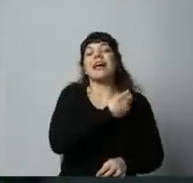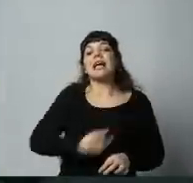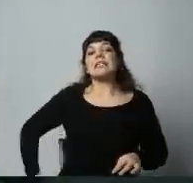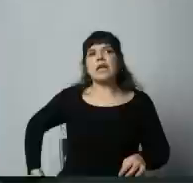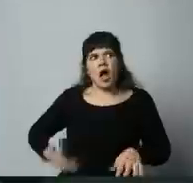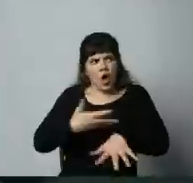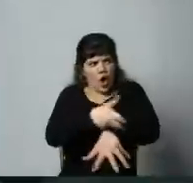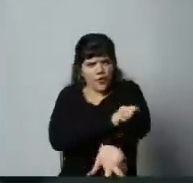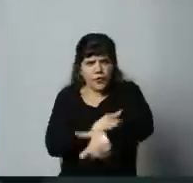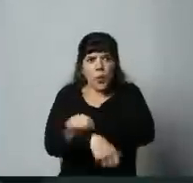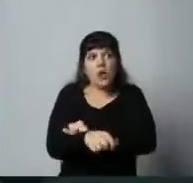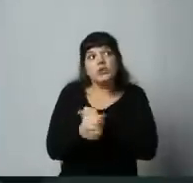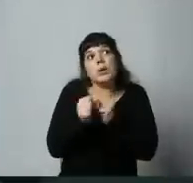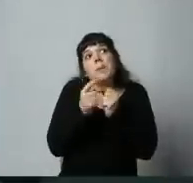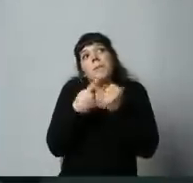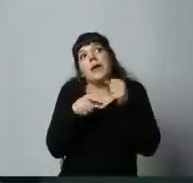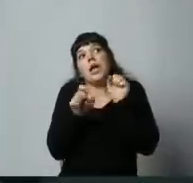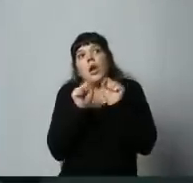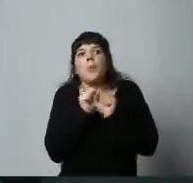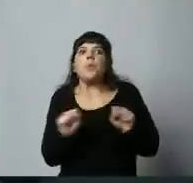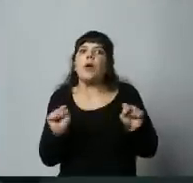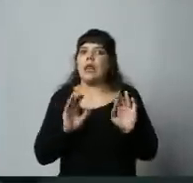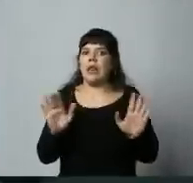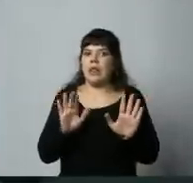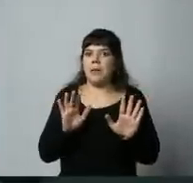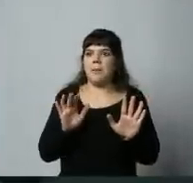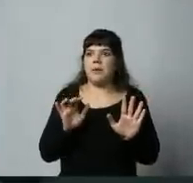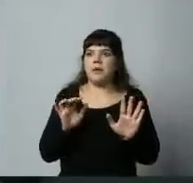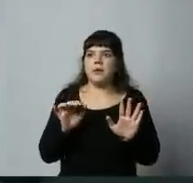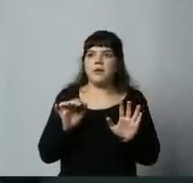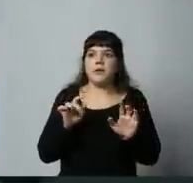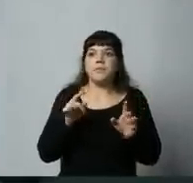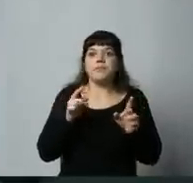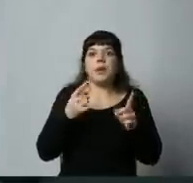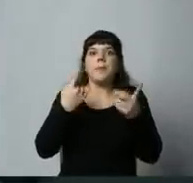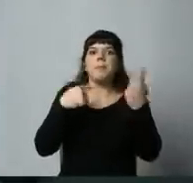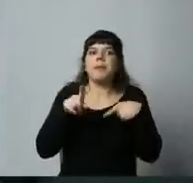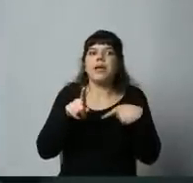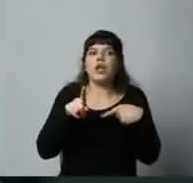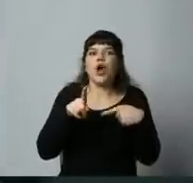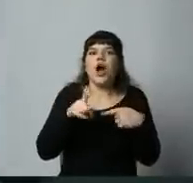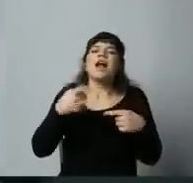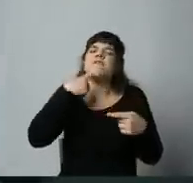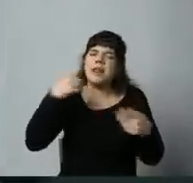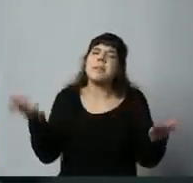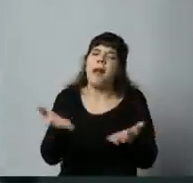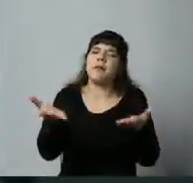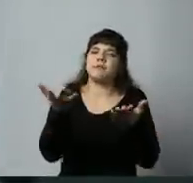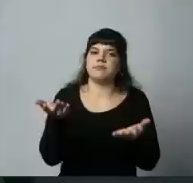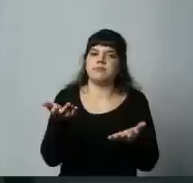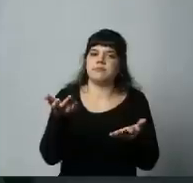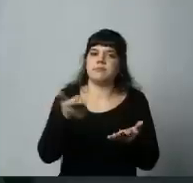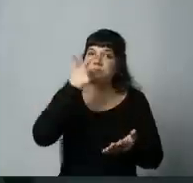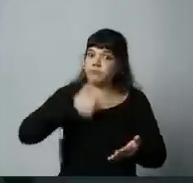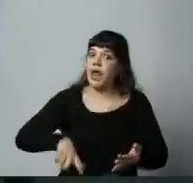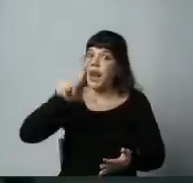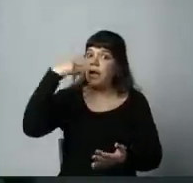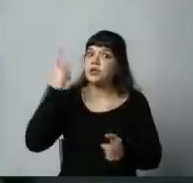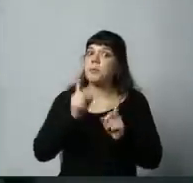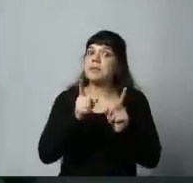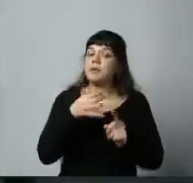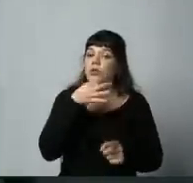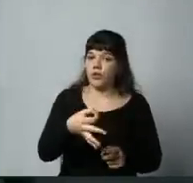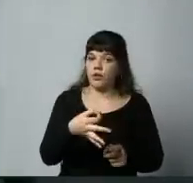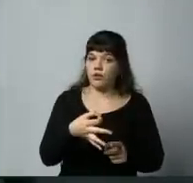esfuerzo que podía que podía ser que no fue suficiente es decir que no fue